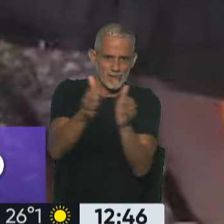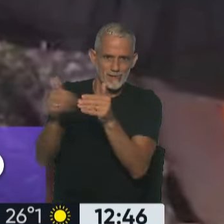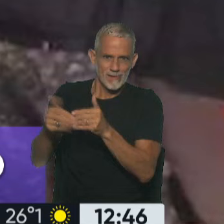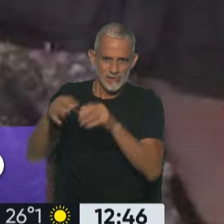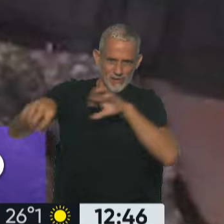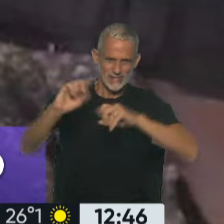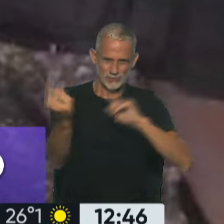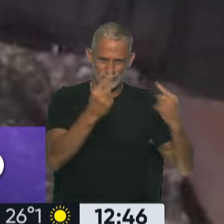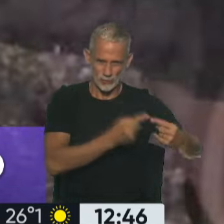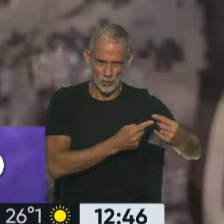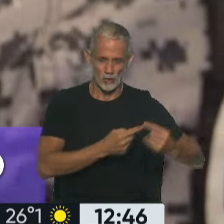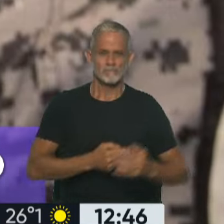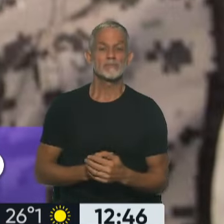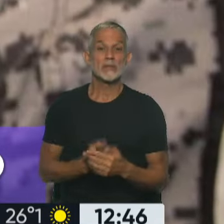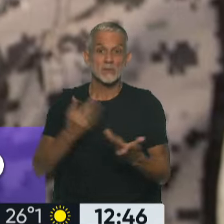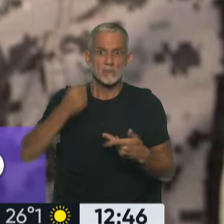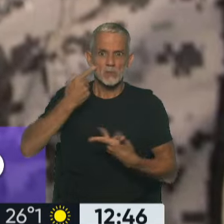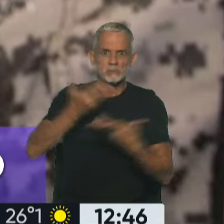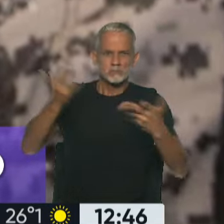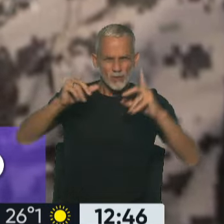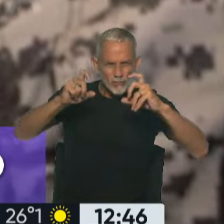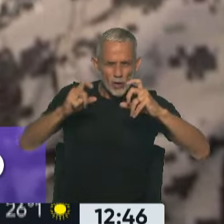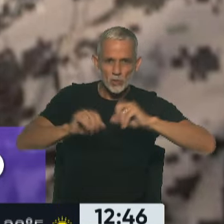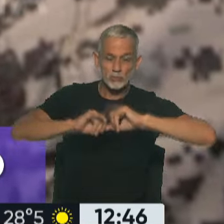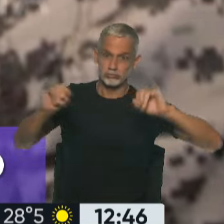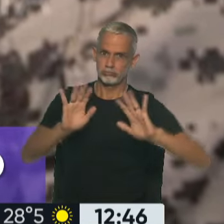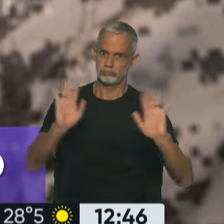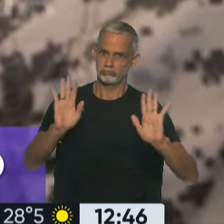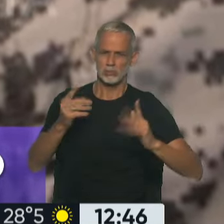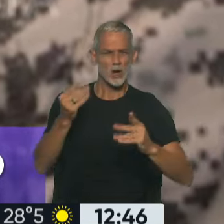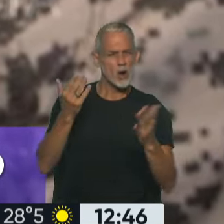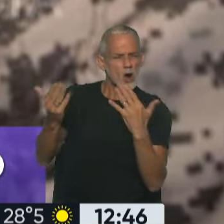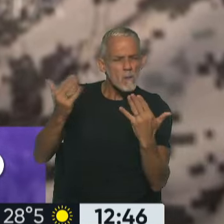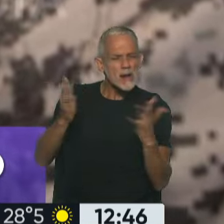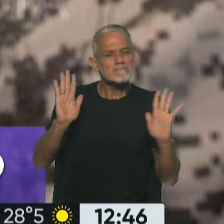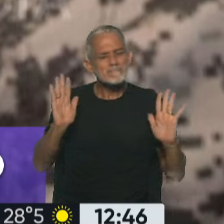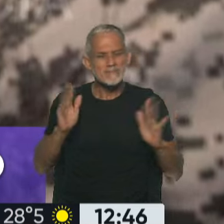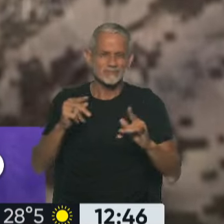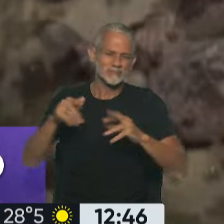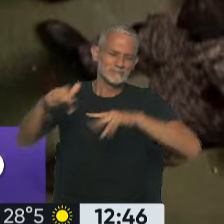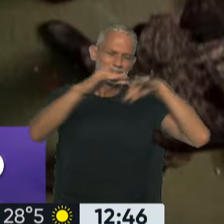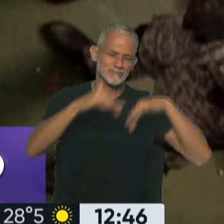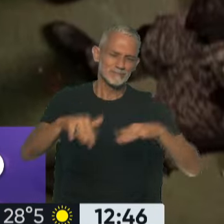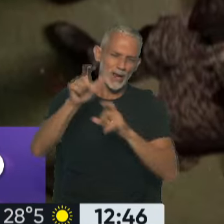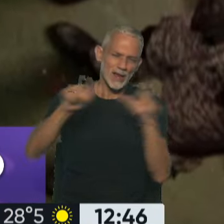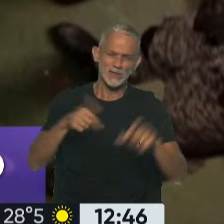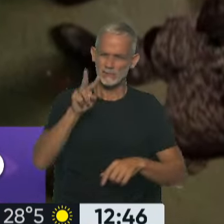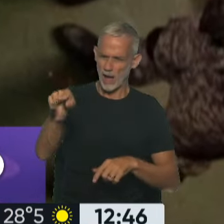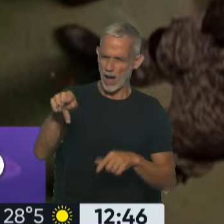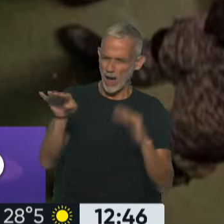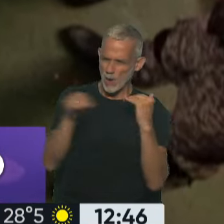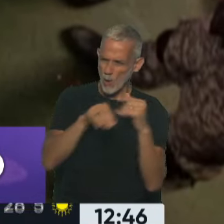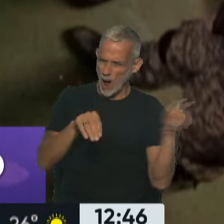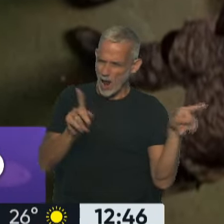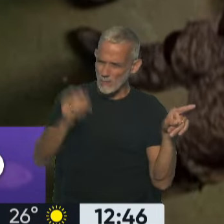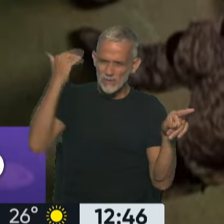Secretaria, instantáneamente cuando se conocieron estas imágenes hubo cierto paralelismo, comparaciones, ¿no?, que comenzaron a darse con lo que es